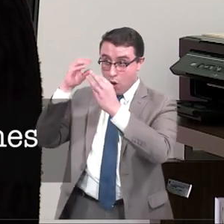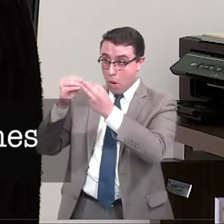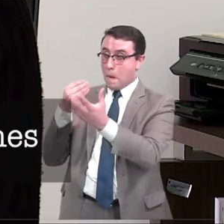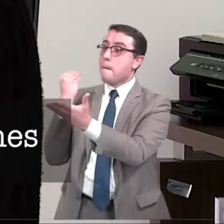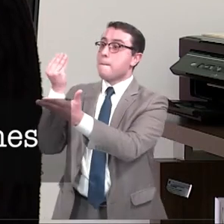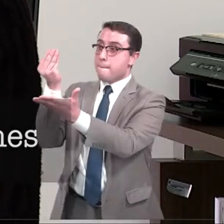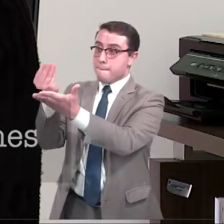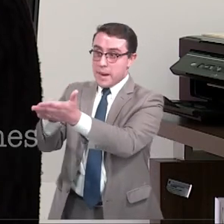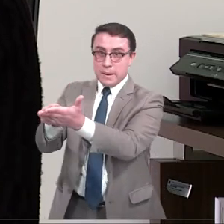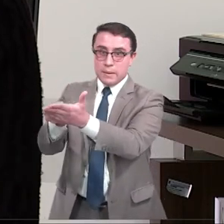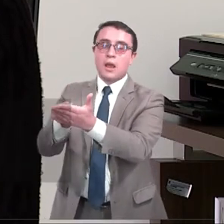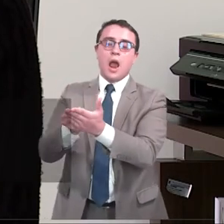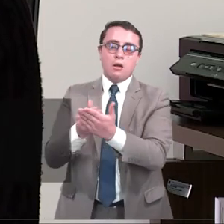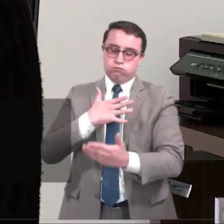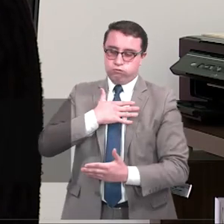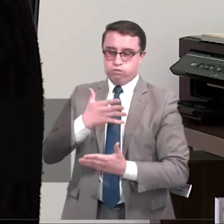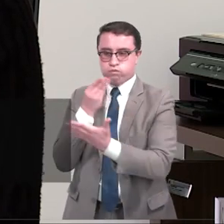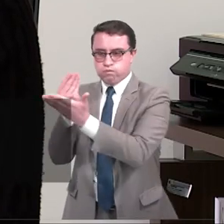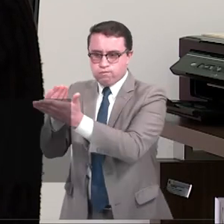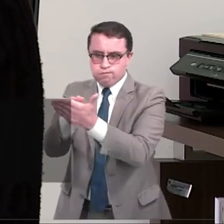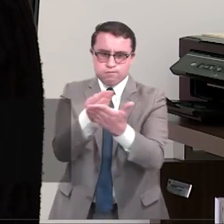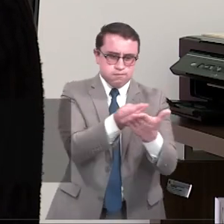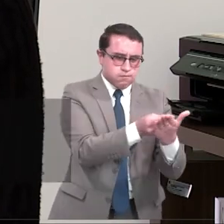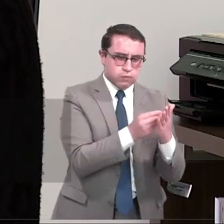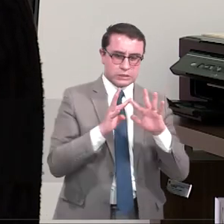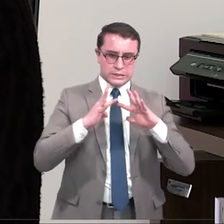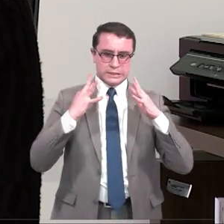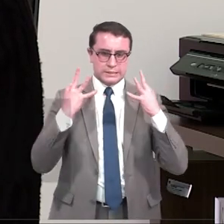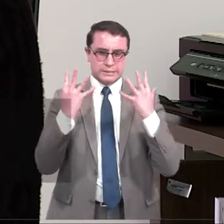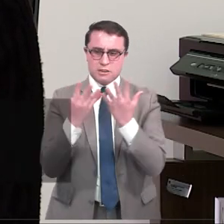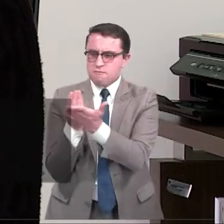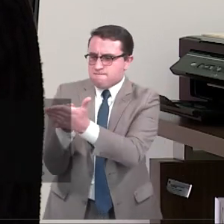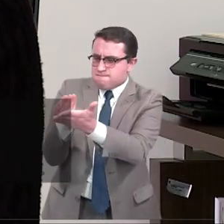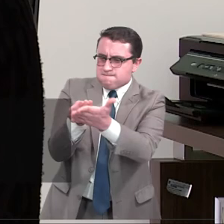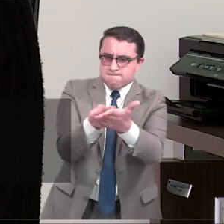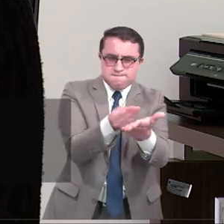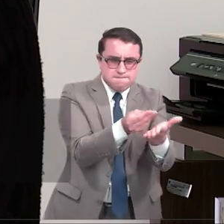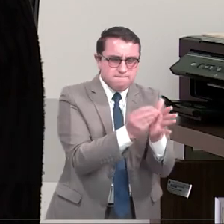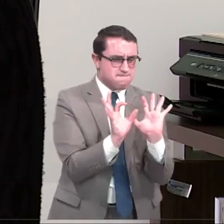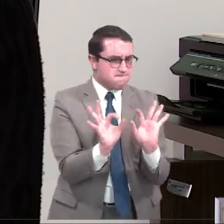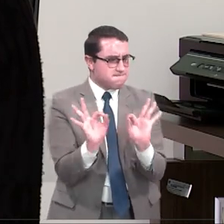los compromisos y obligaciones adquiridos por el Senado de la República, además de